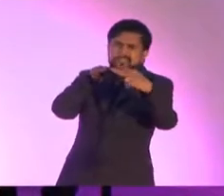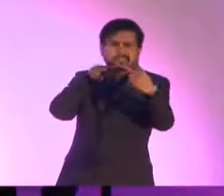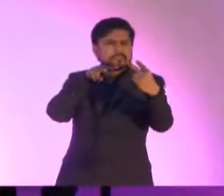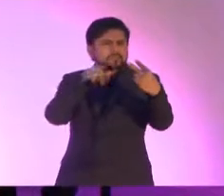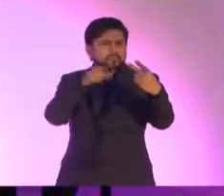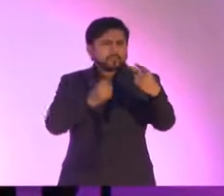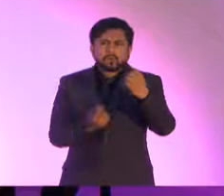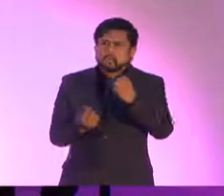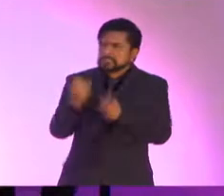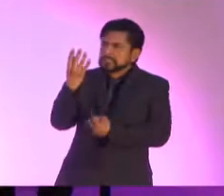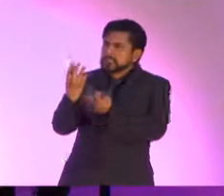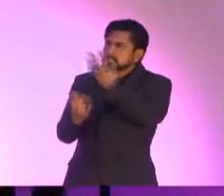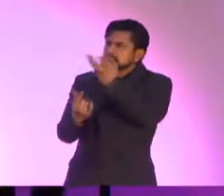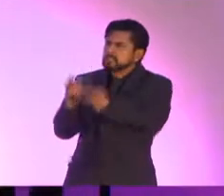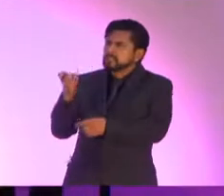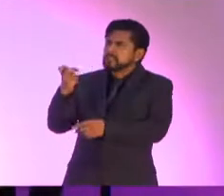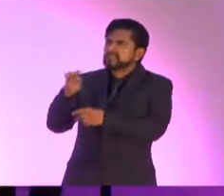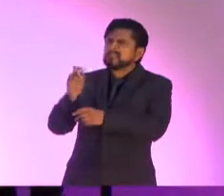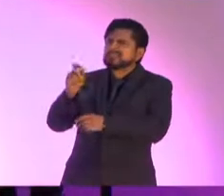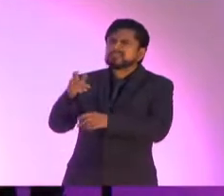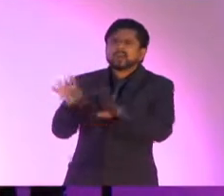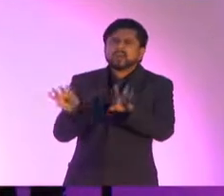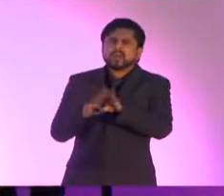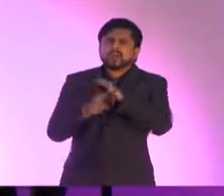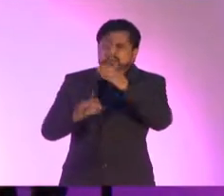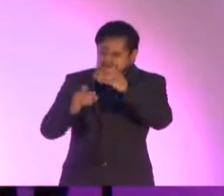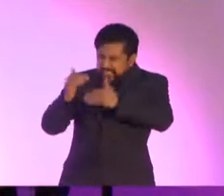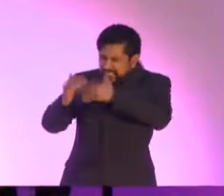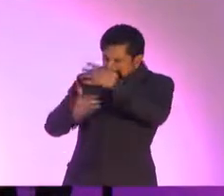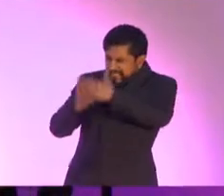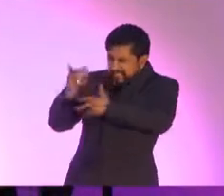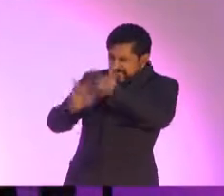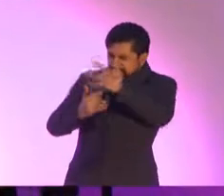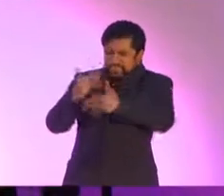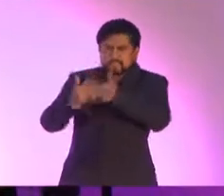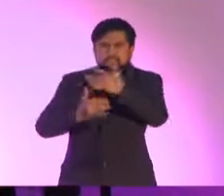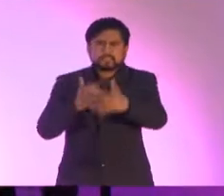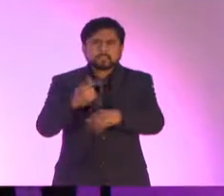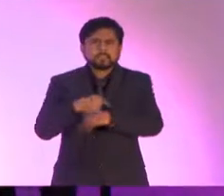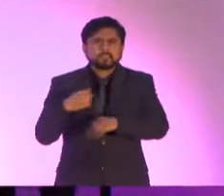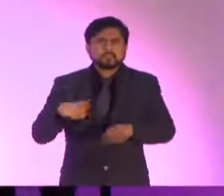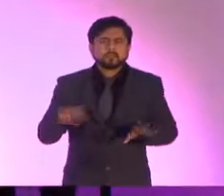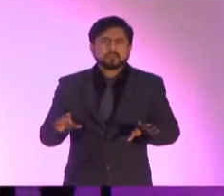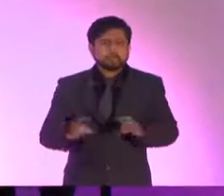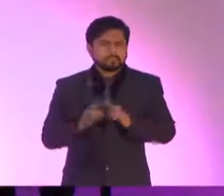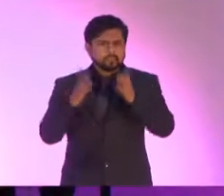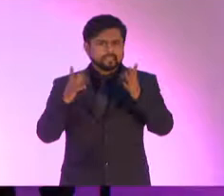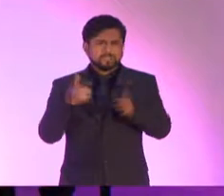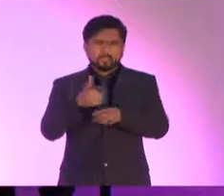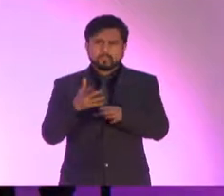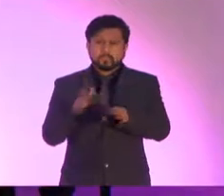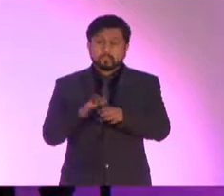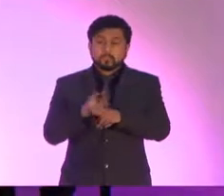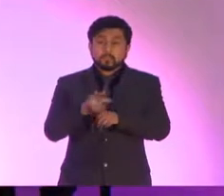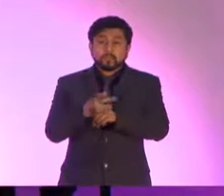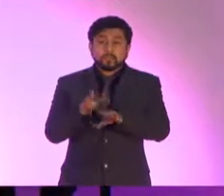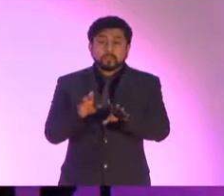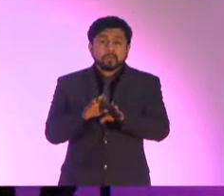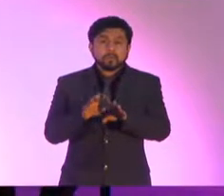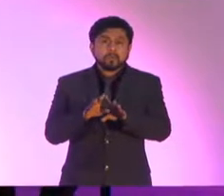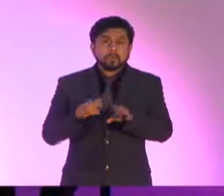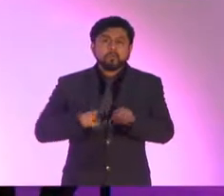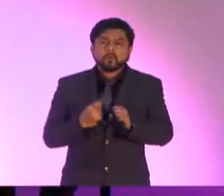incendio, una fortuna vertiginosa y cíclica. Nuestra opción es